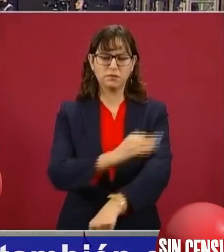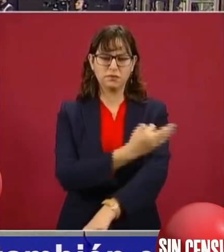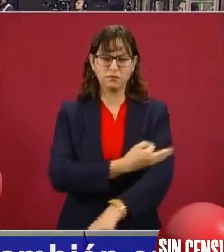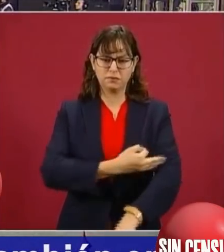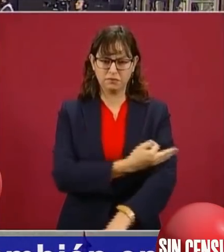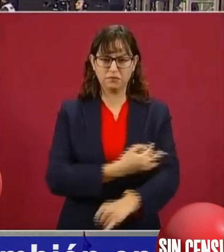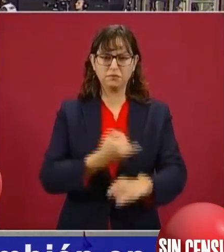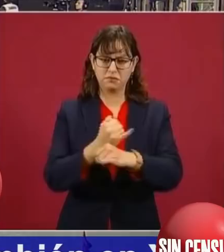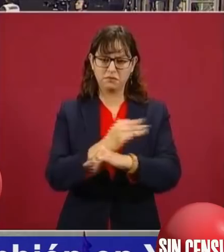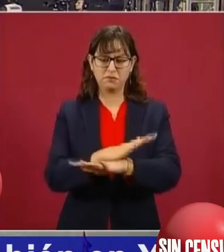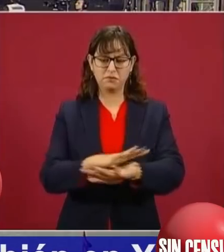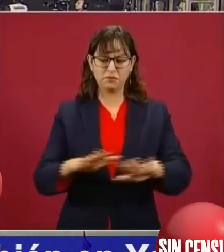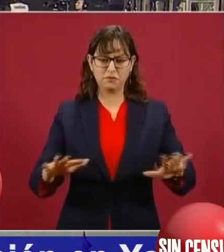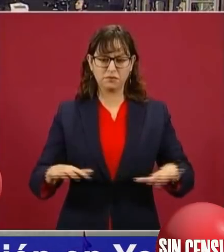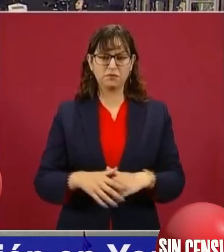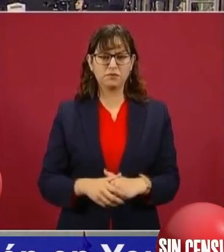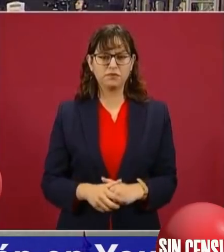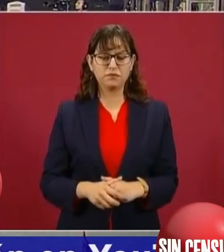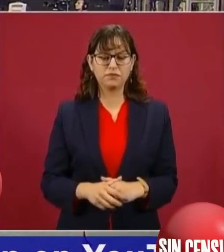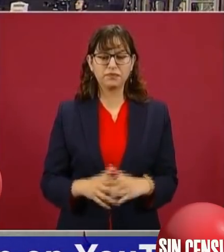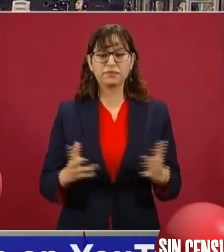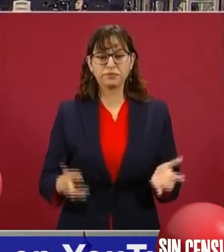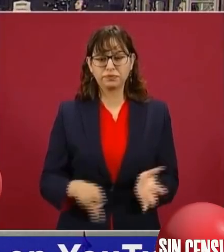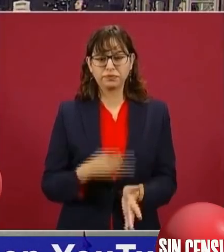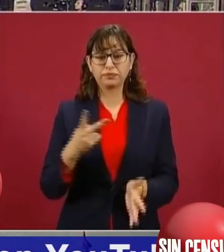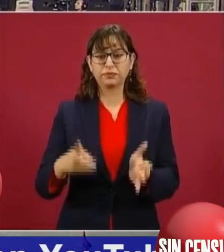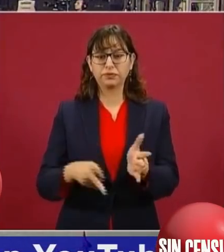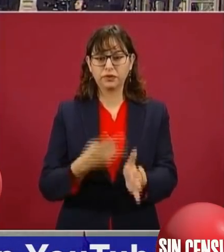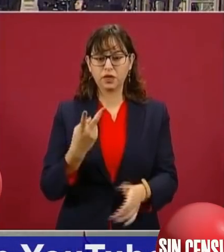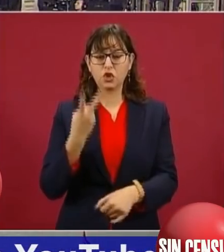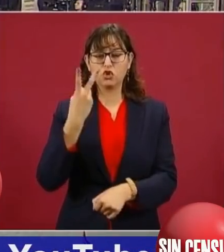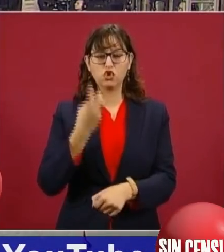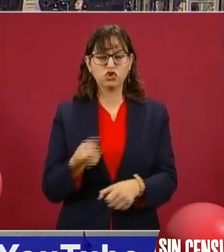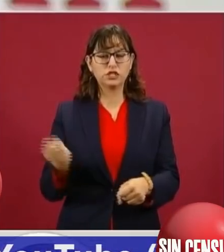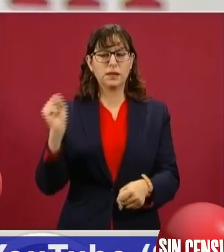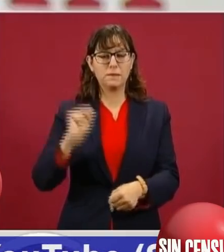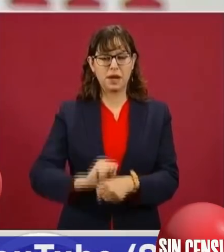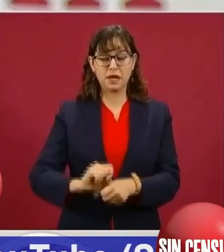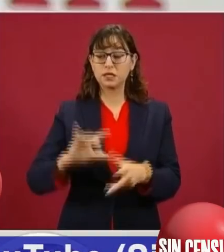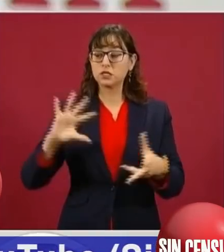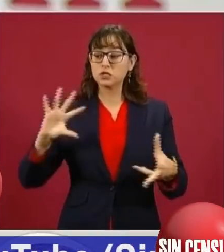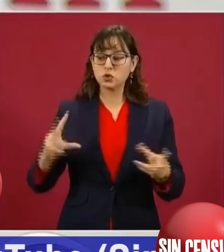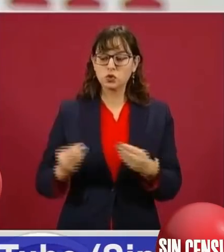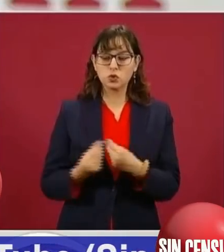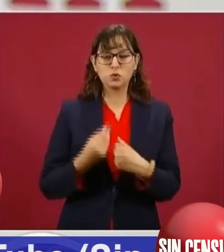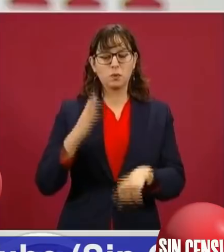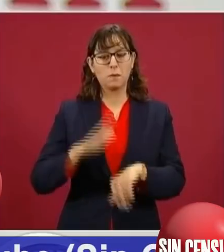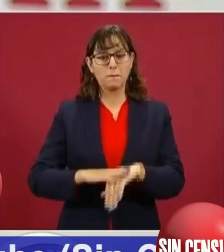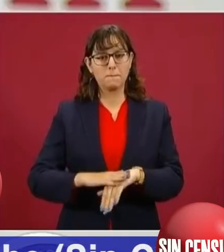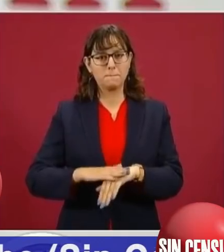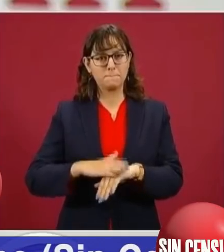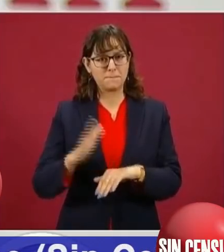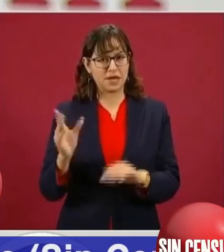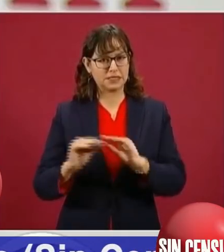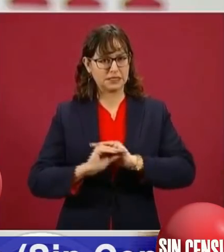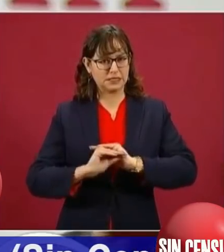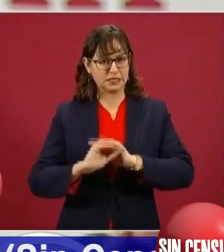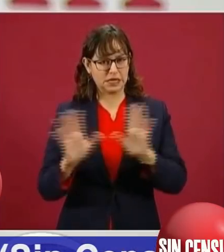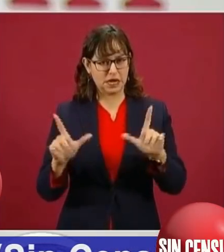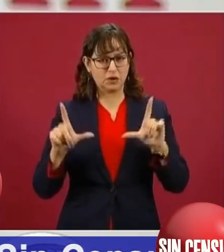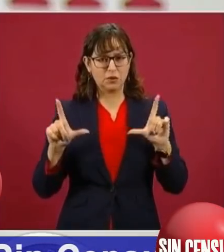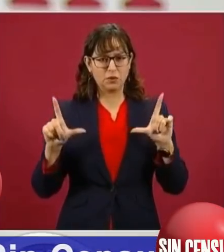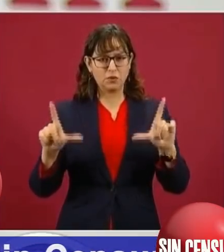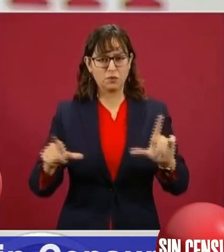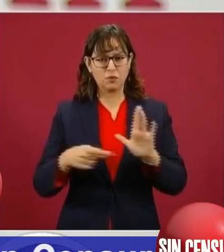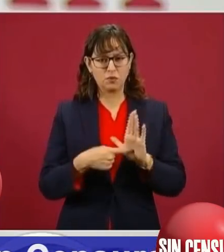y más o menos cada 2 semanas presentamos un informe más detallado en donde se puede visualizar las curvas epidémicas